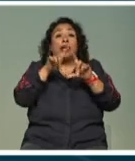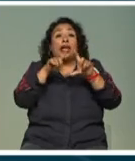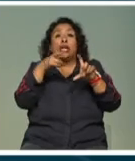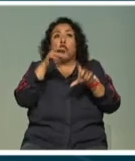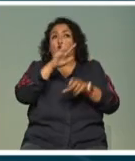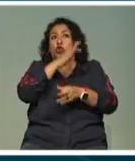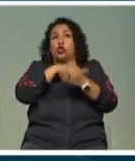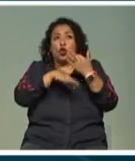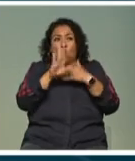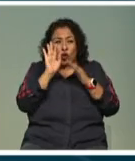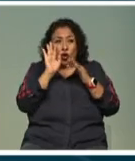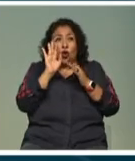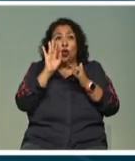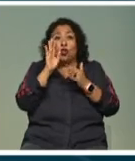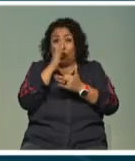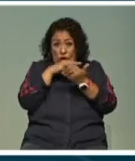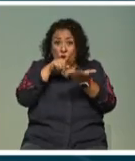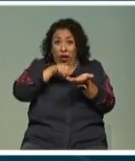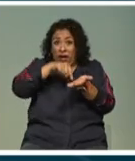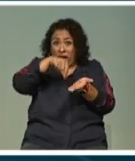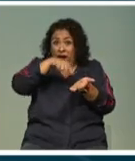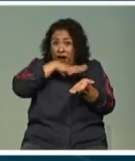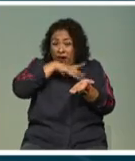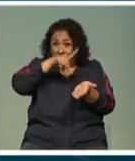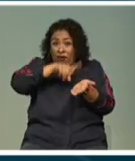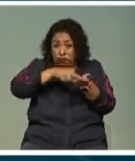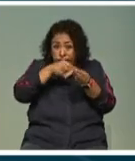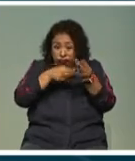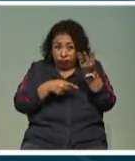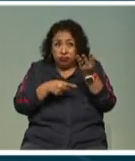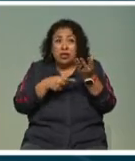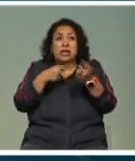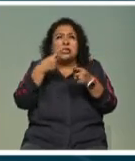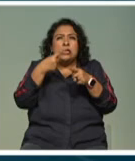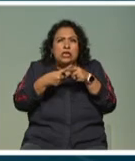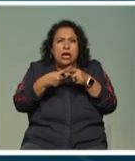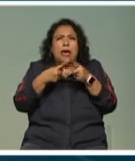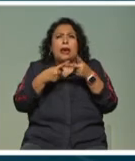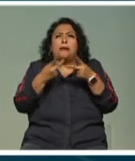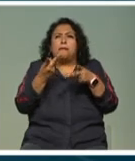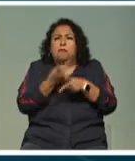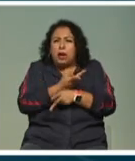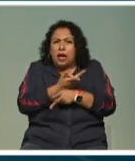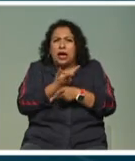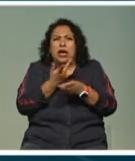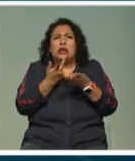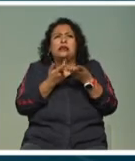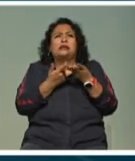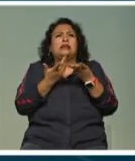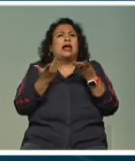todo, porque todo sale de ahí. ¿Quién es? ¿Qué le pasa?